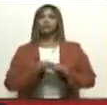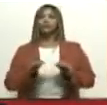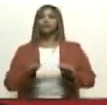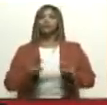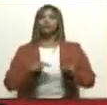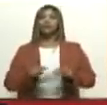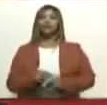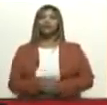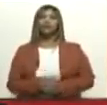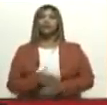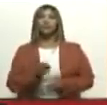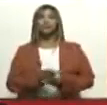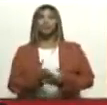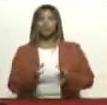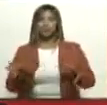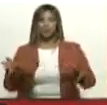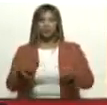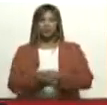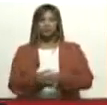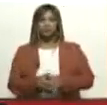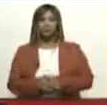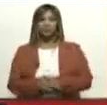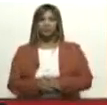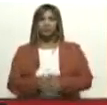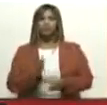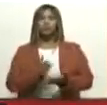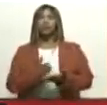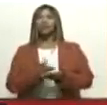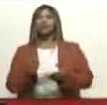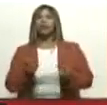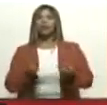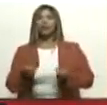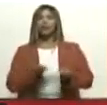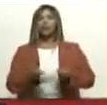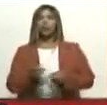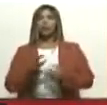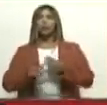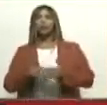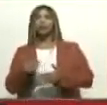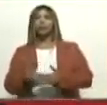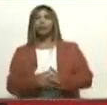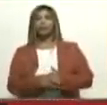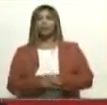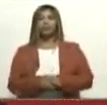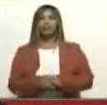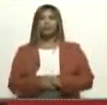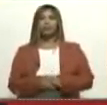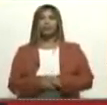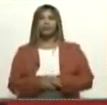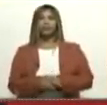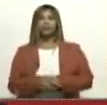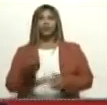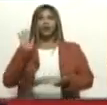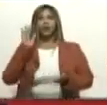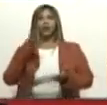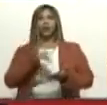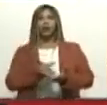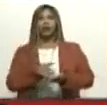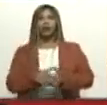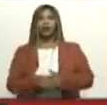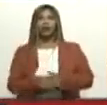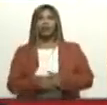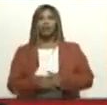feria. Siempre los reúne, siempre busca. Y después va a ser... Aragua,